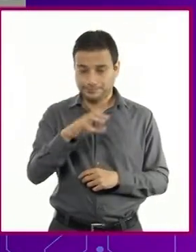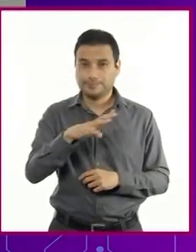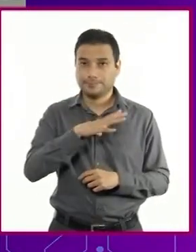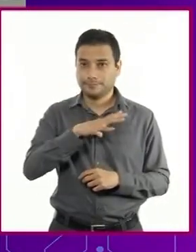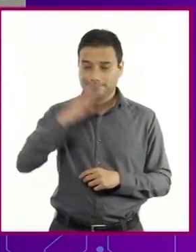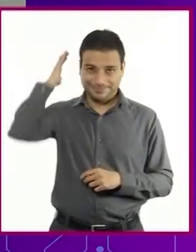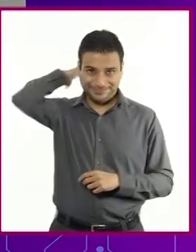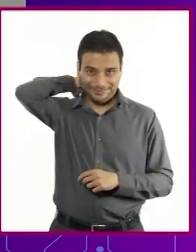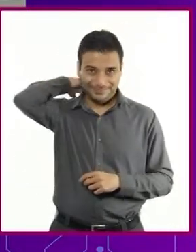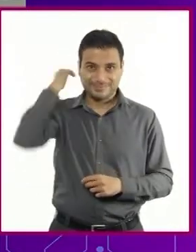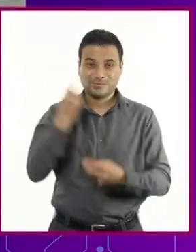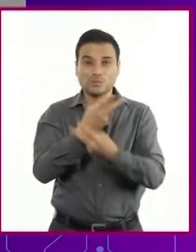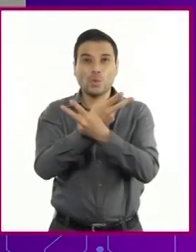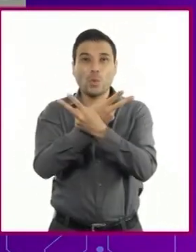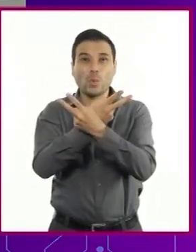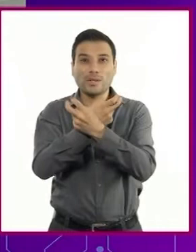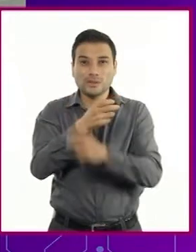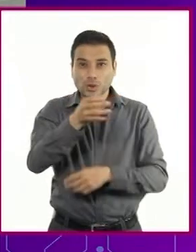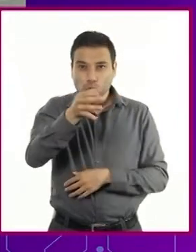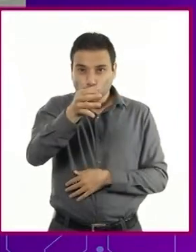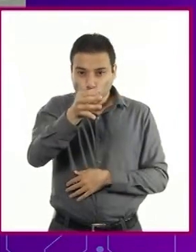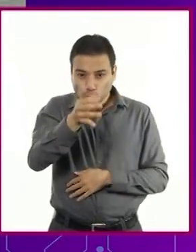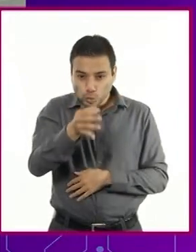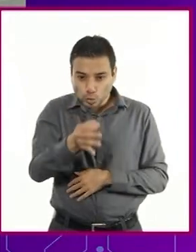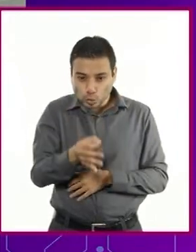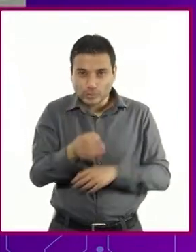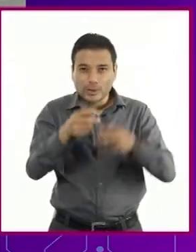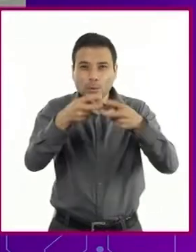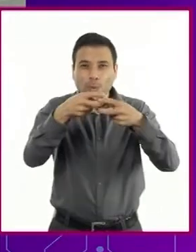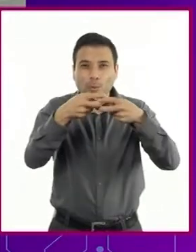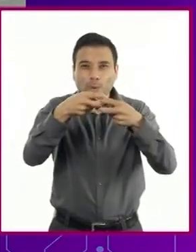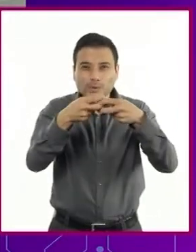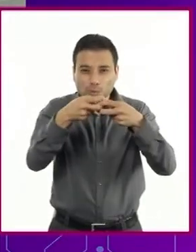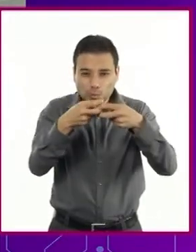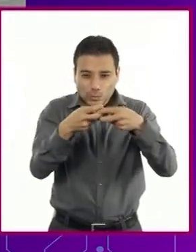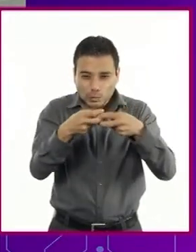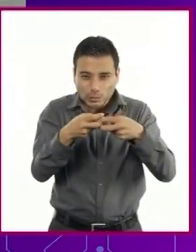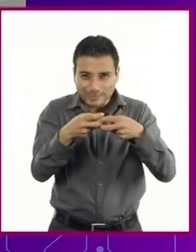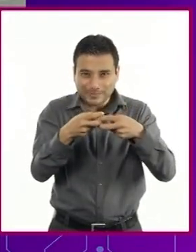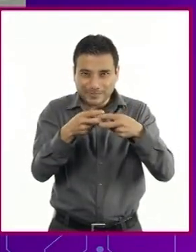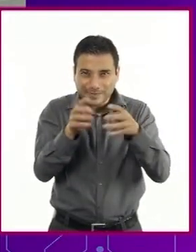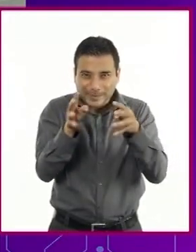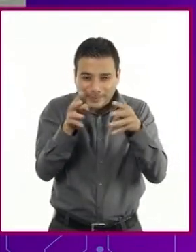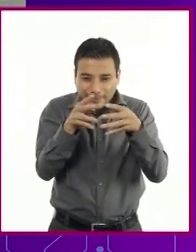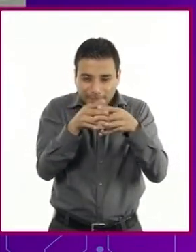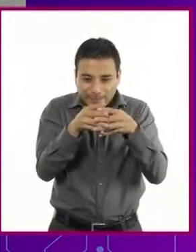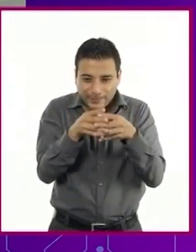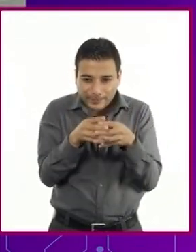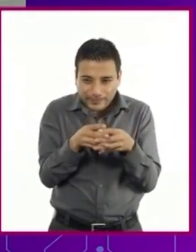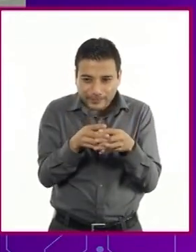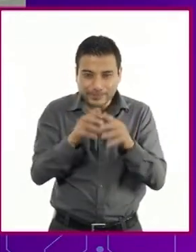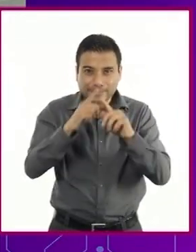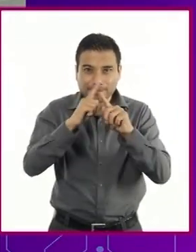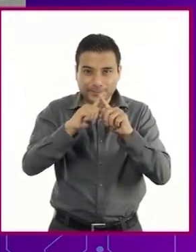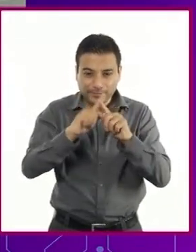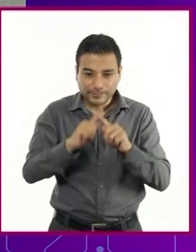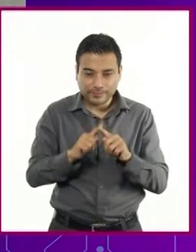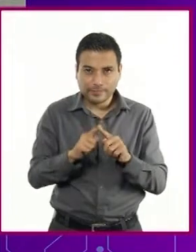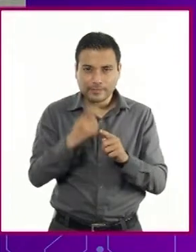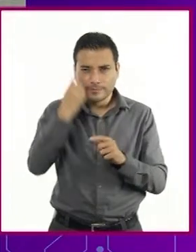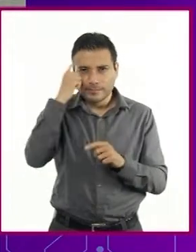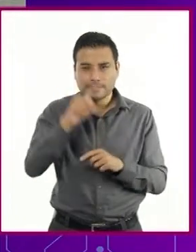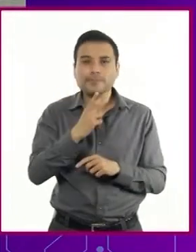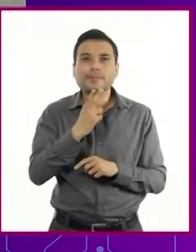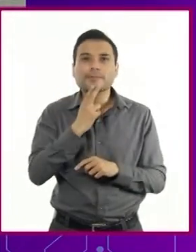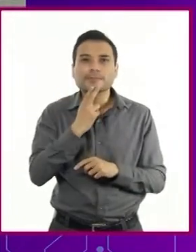vertebral, la cual es una serie de huesecillos o vértebras que protegen la médula espinal.